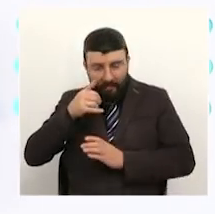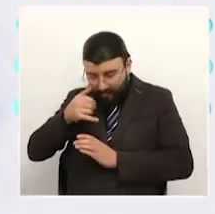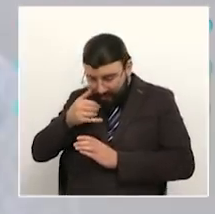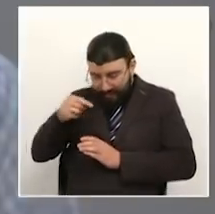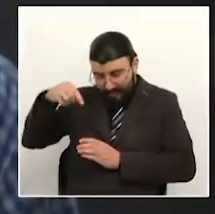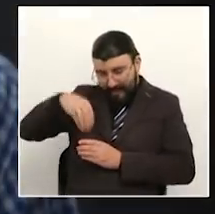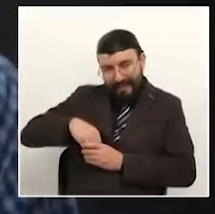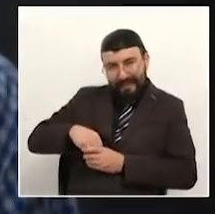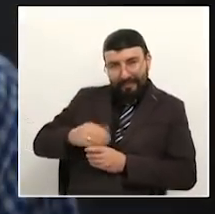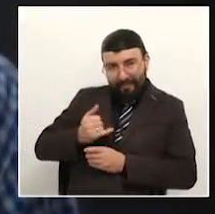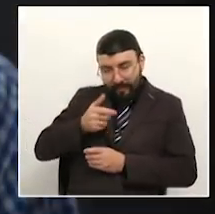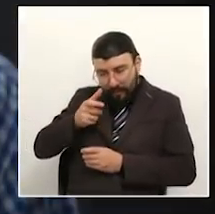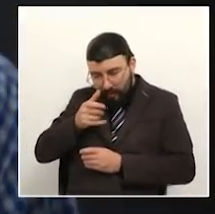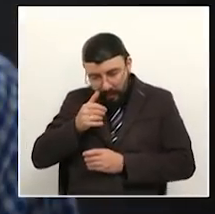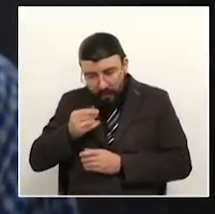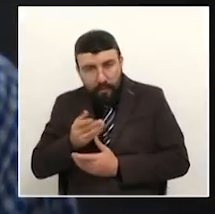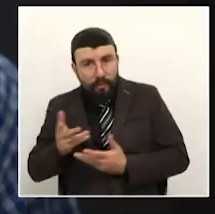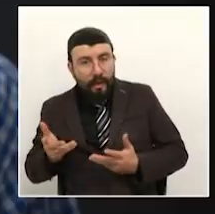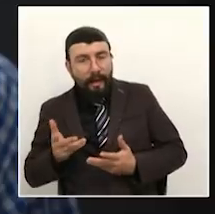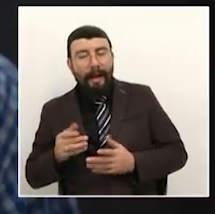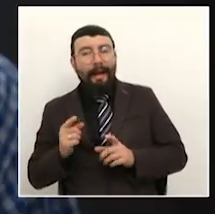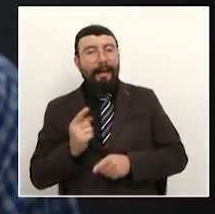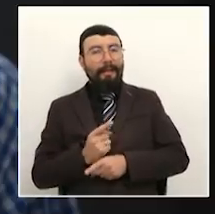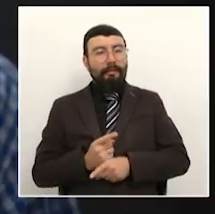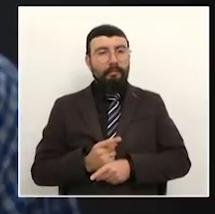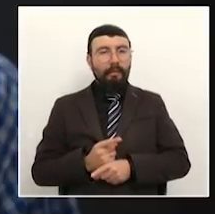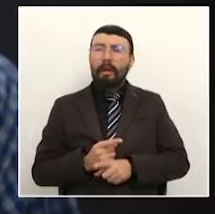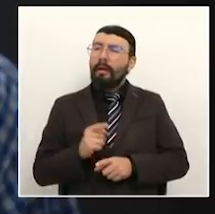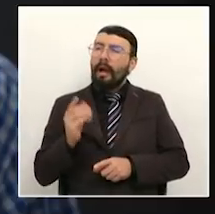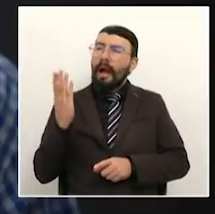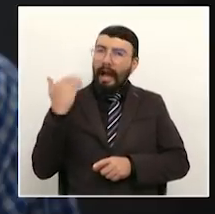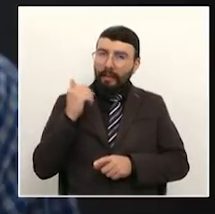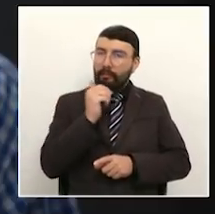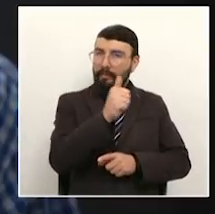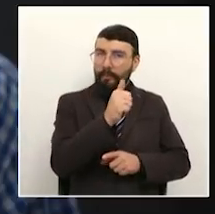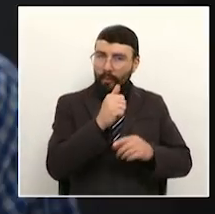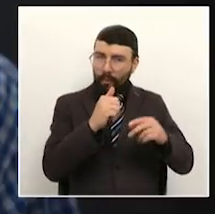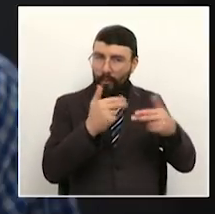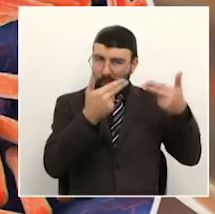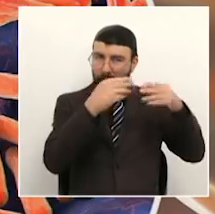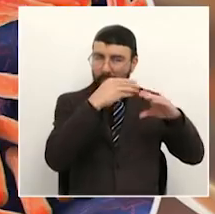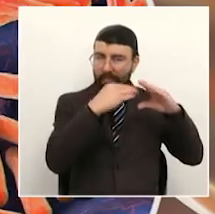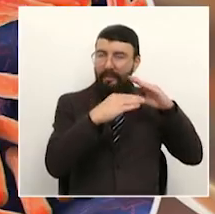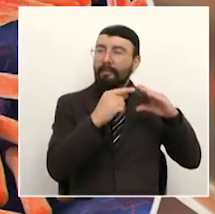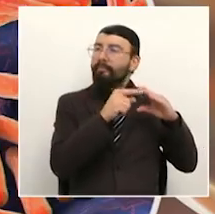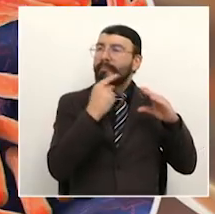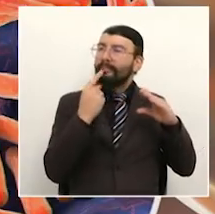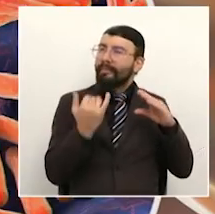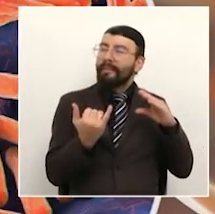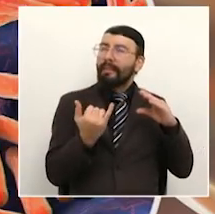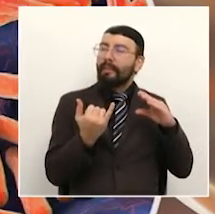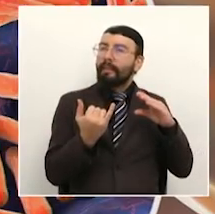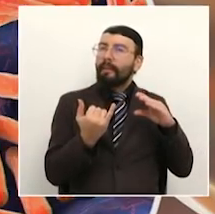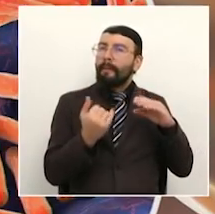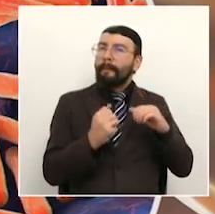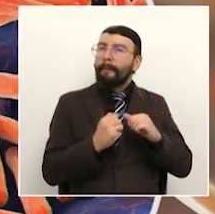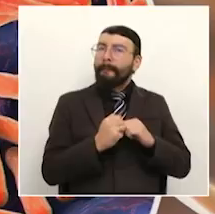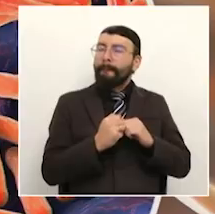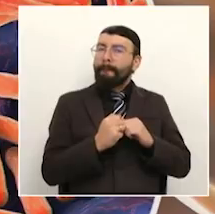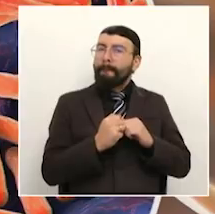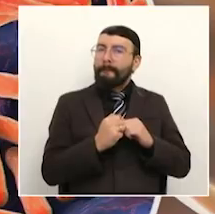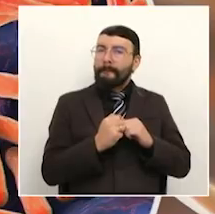en este caso con respecto al resto de cositas que nos estaban hablando en la nota digamos que